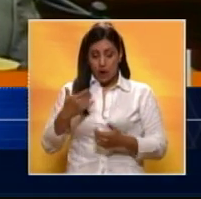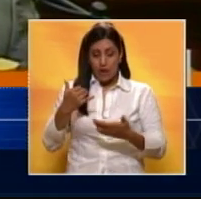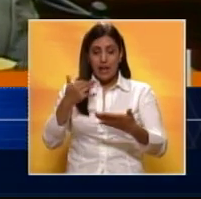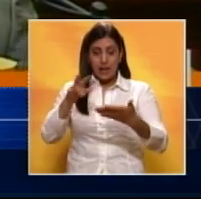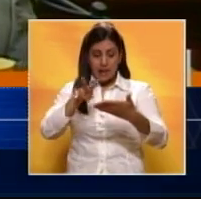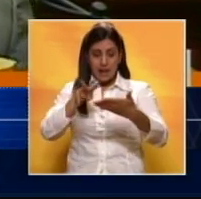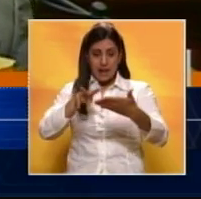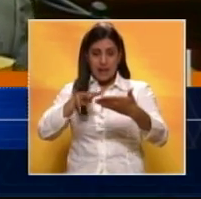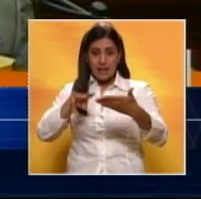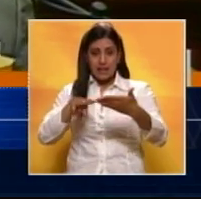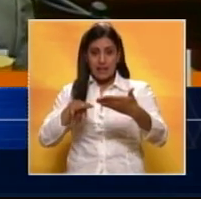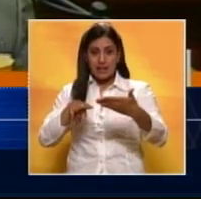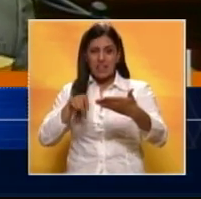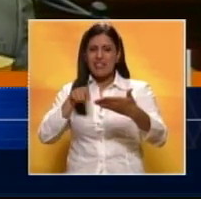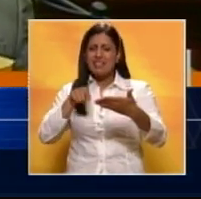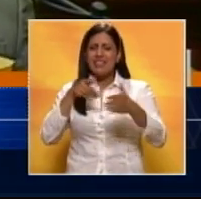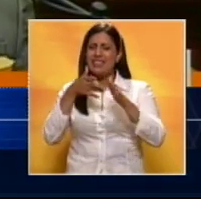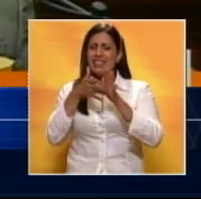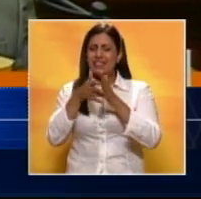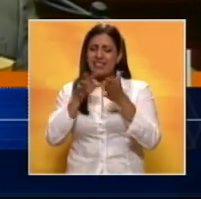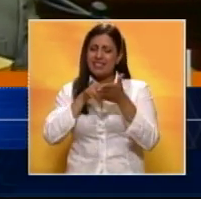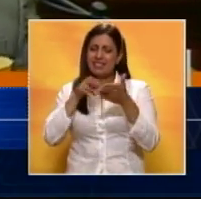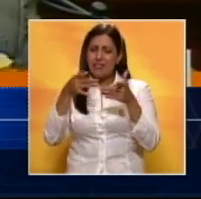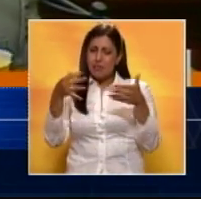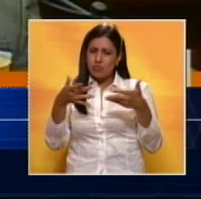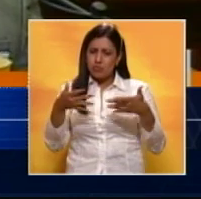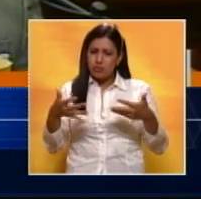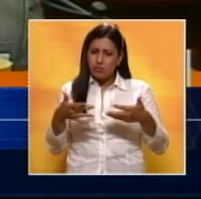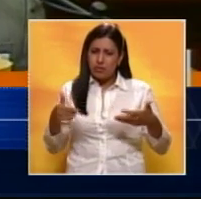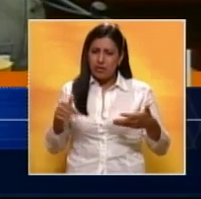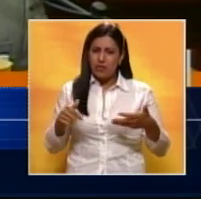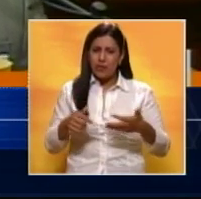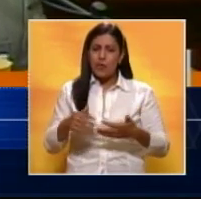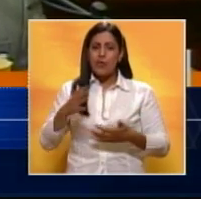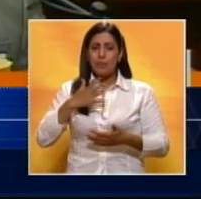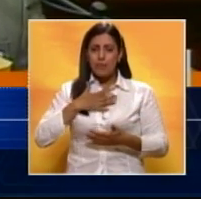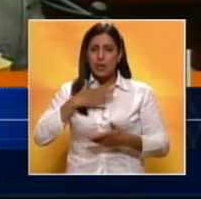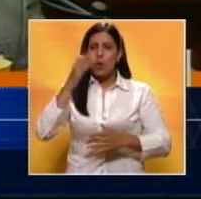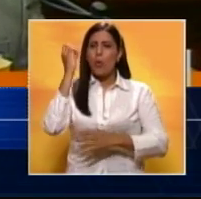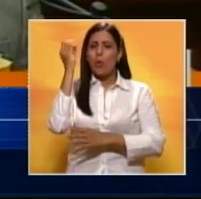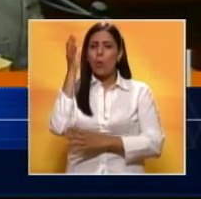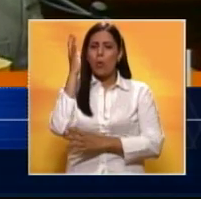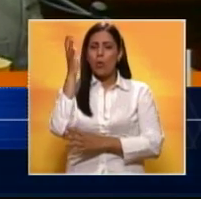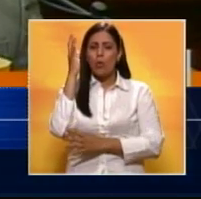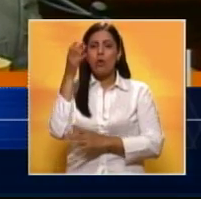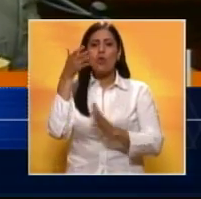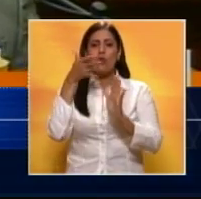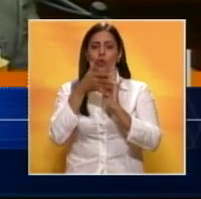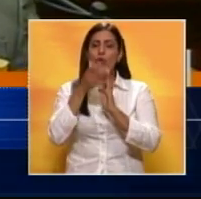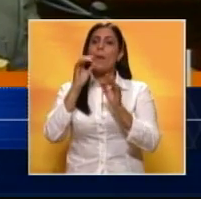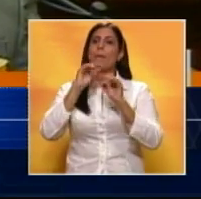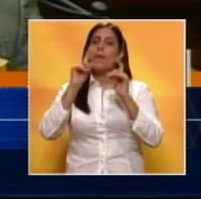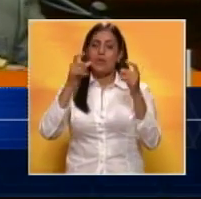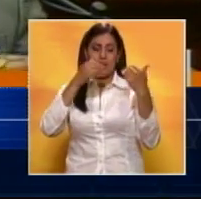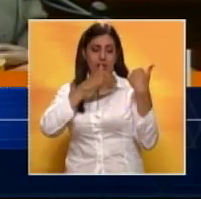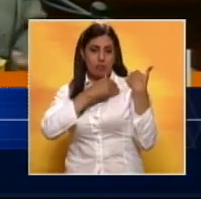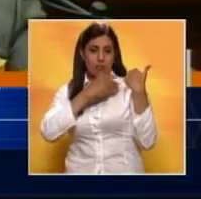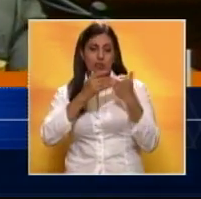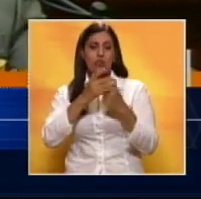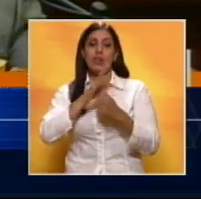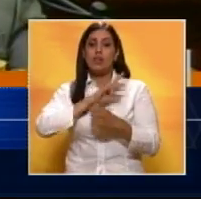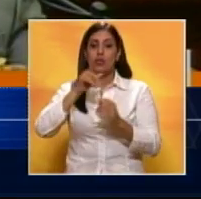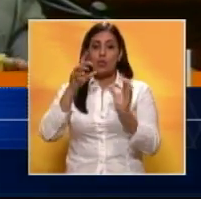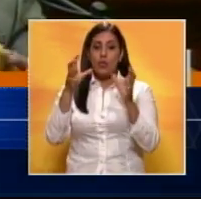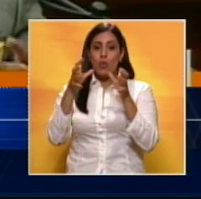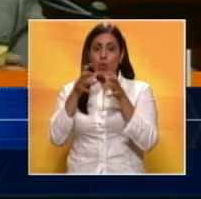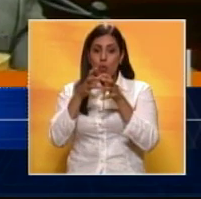leer, quise traer por escrito mi intervención con las consignaciones respectivas de